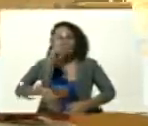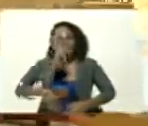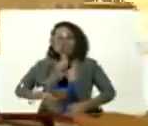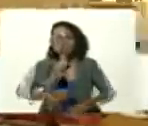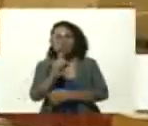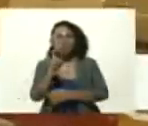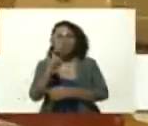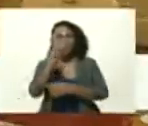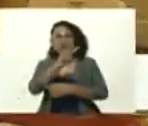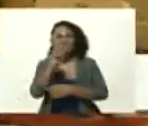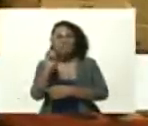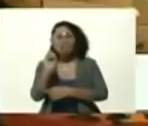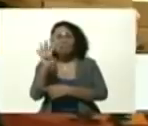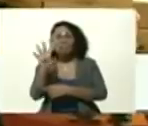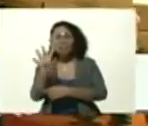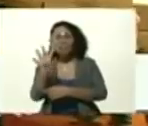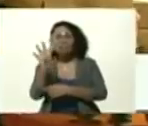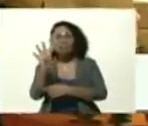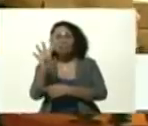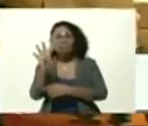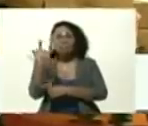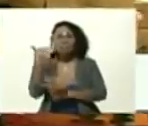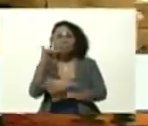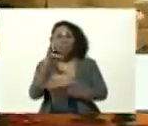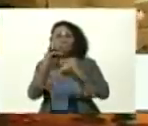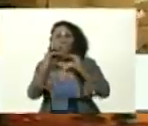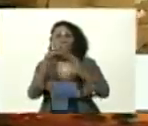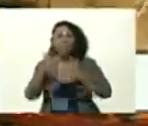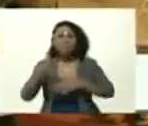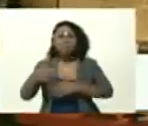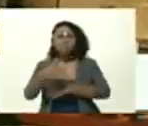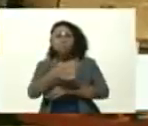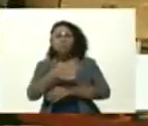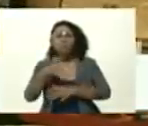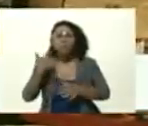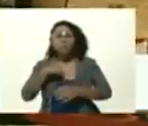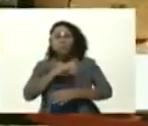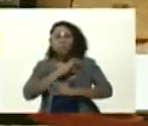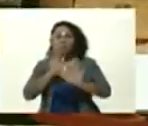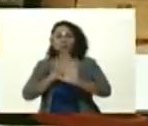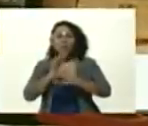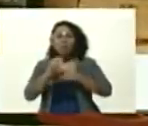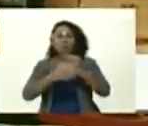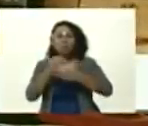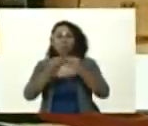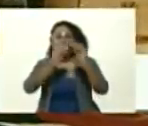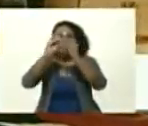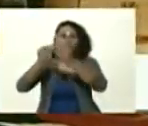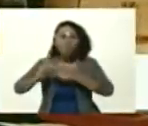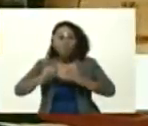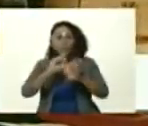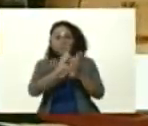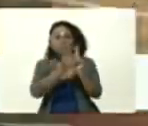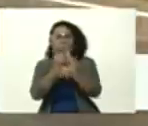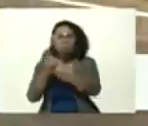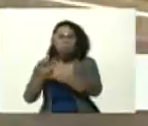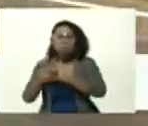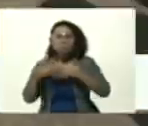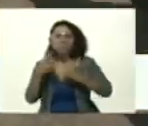de 204 cubrejuntas que ya hemos nosotros hecho el mantenimiento y la sustitución